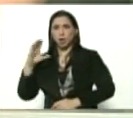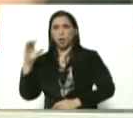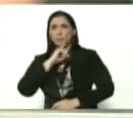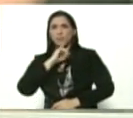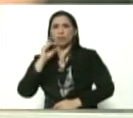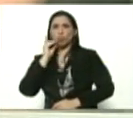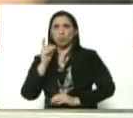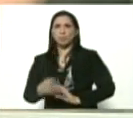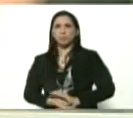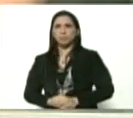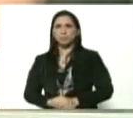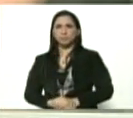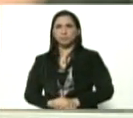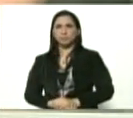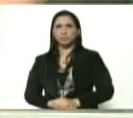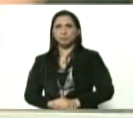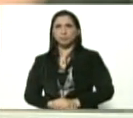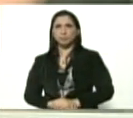Duque.